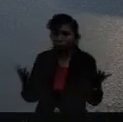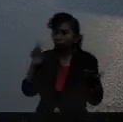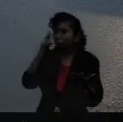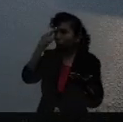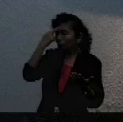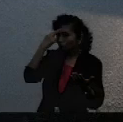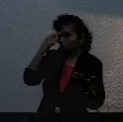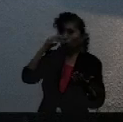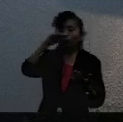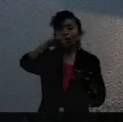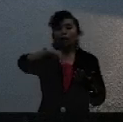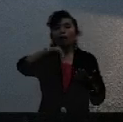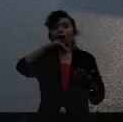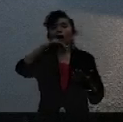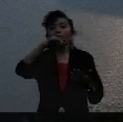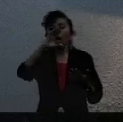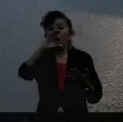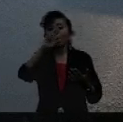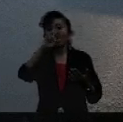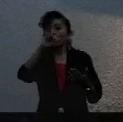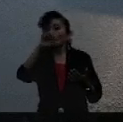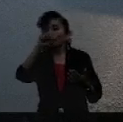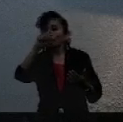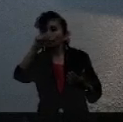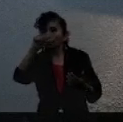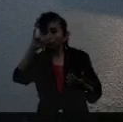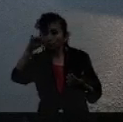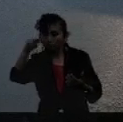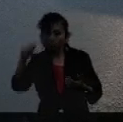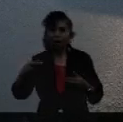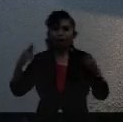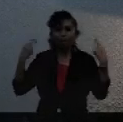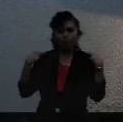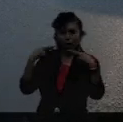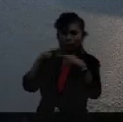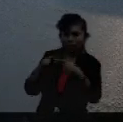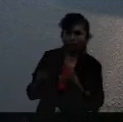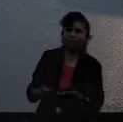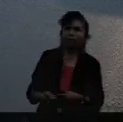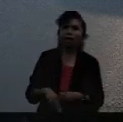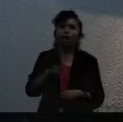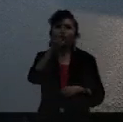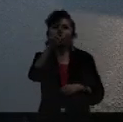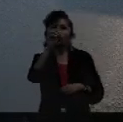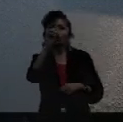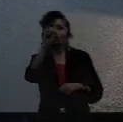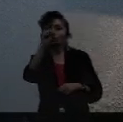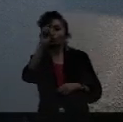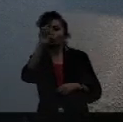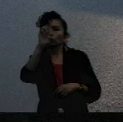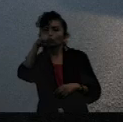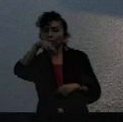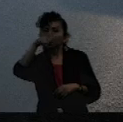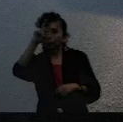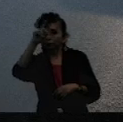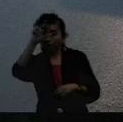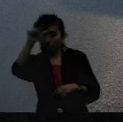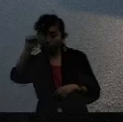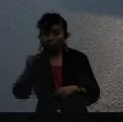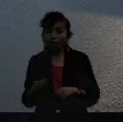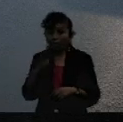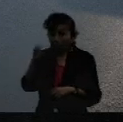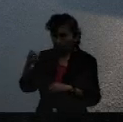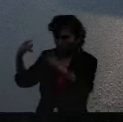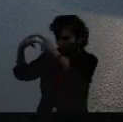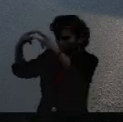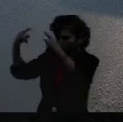damos a Cristina Madrid primera maestra del Antiguo payobispo a Rosenda Ulloa Escalante fundadora del campamento que posteriormente